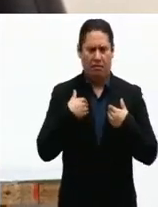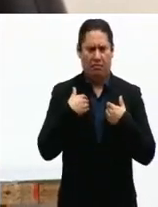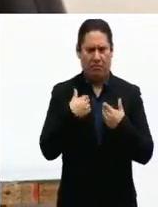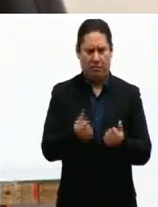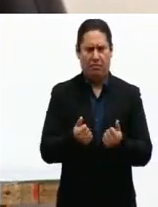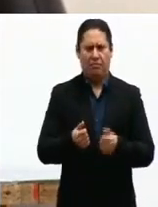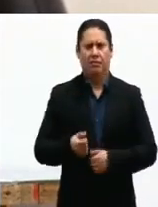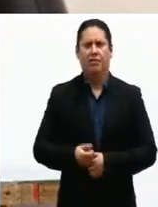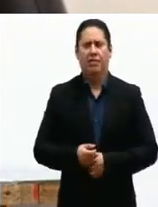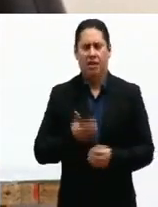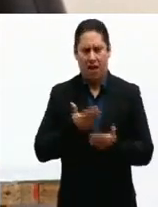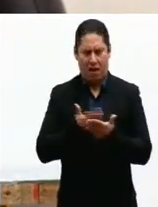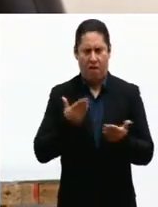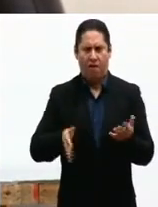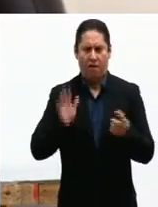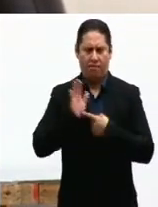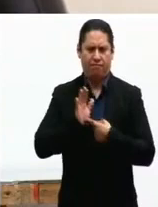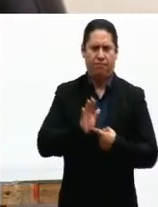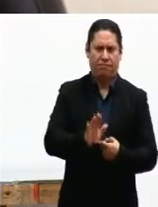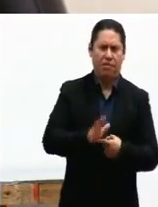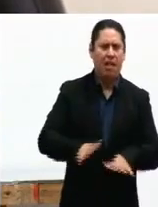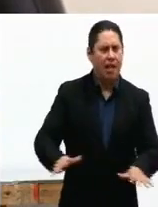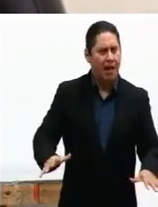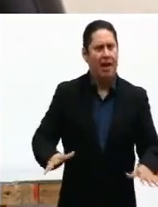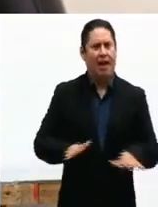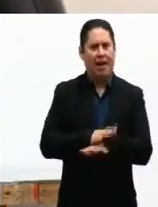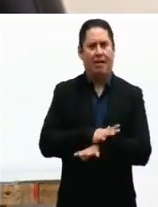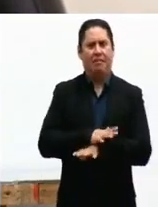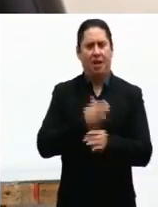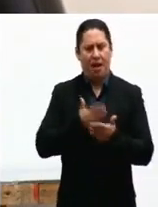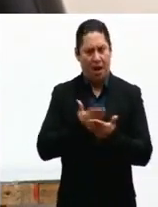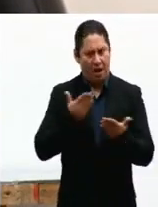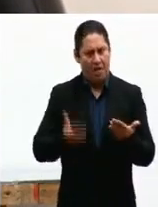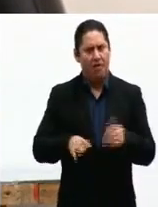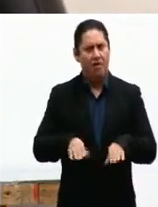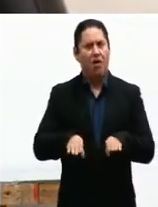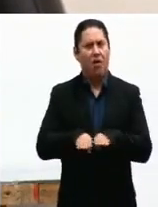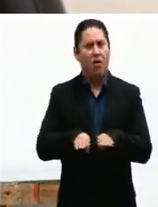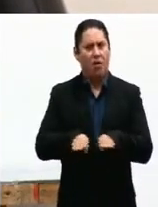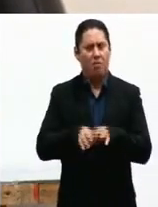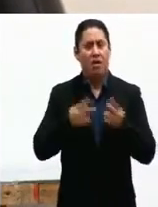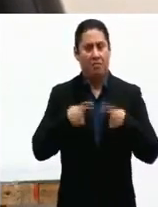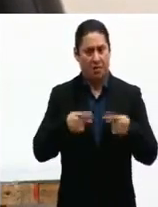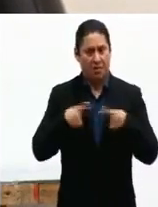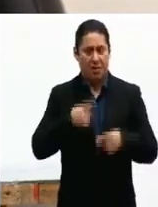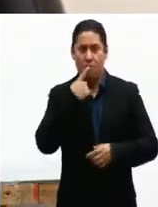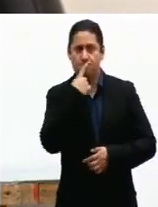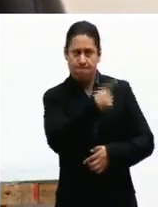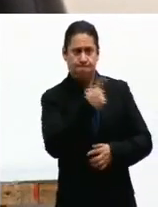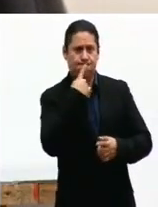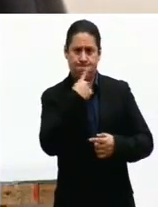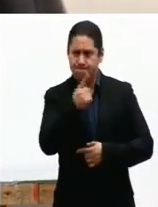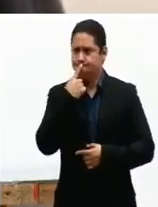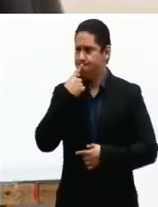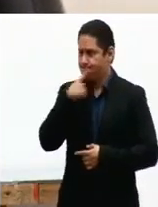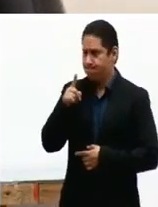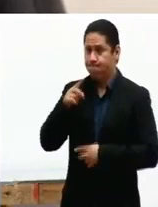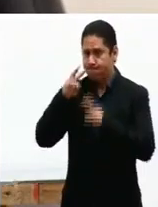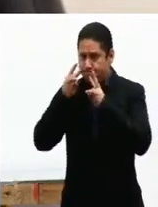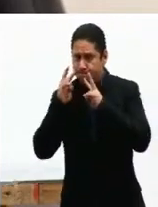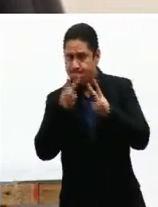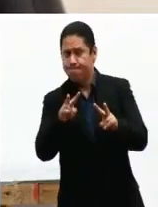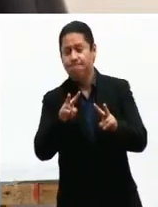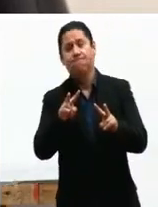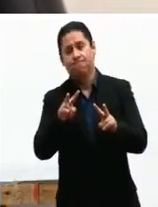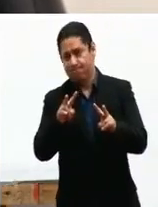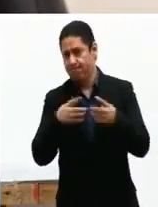que esta comparecencia podríamos cambiar la manera de que los ciudadanos nos están viendo, que la ciudadanía nos está viendo, y el